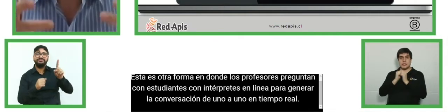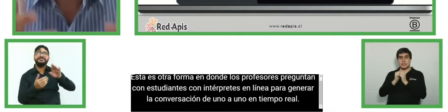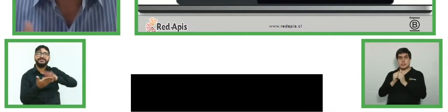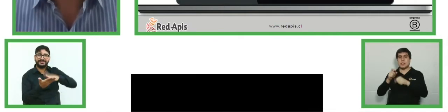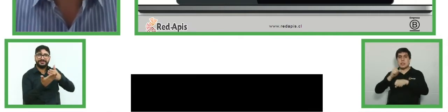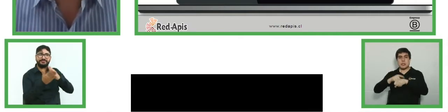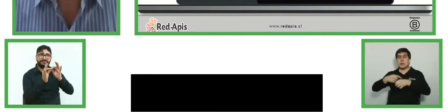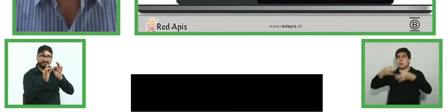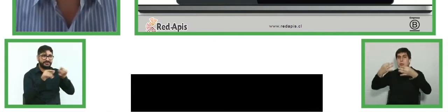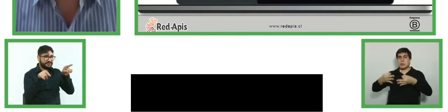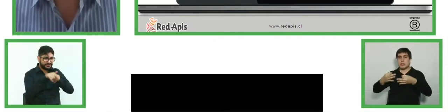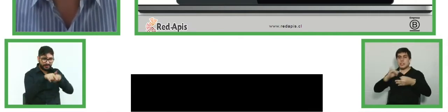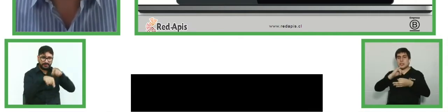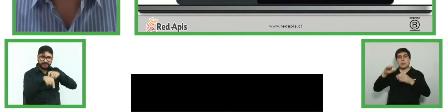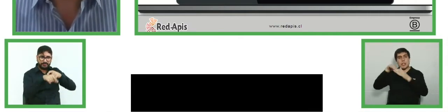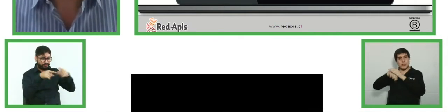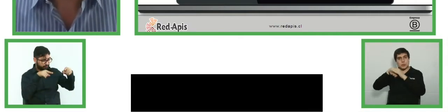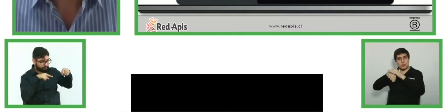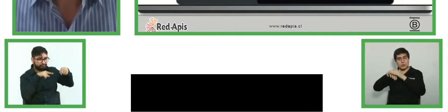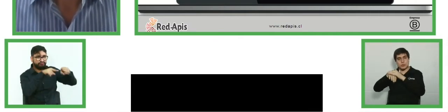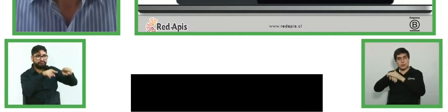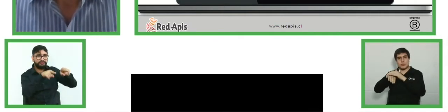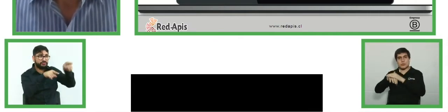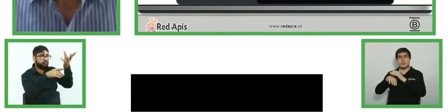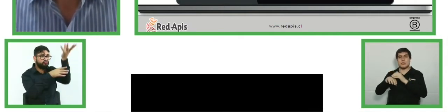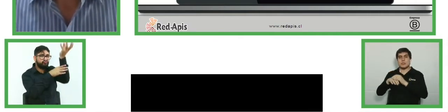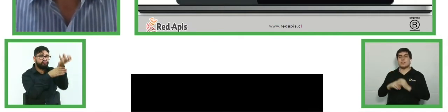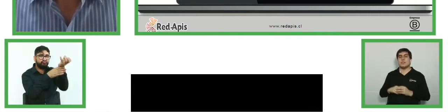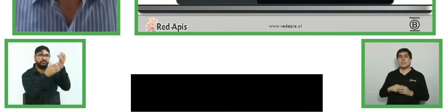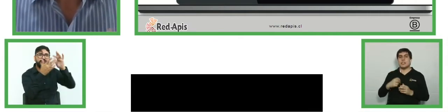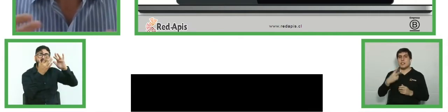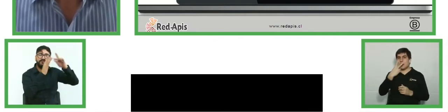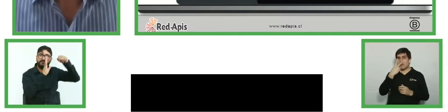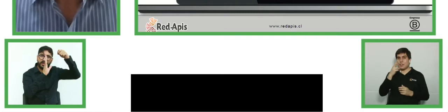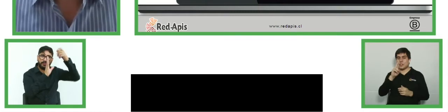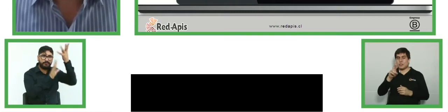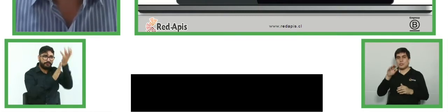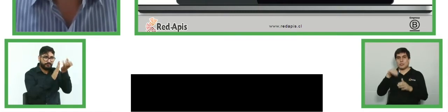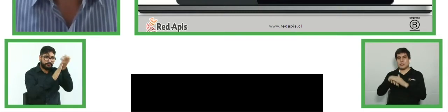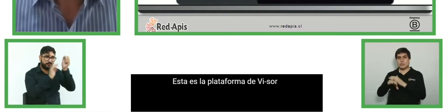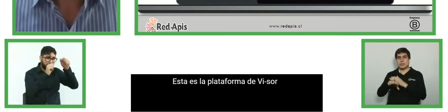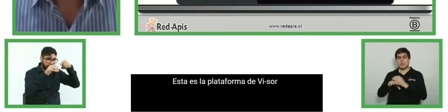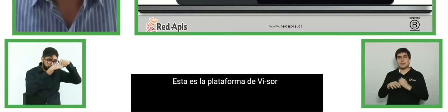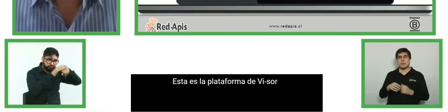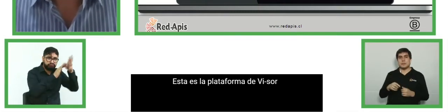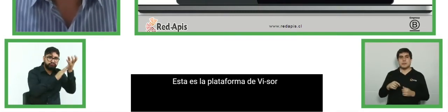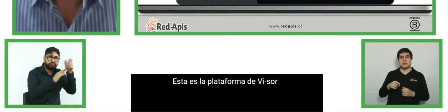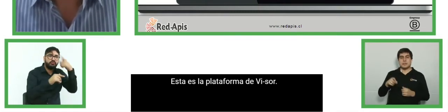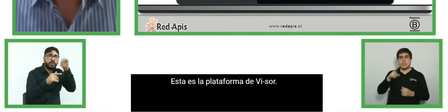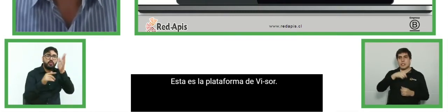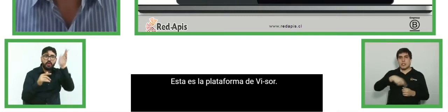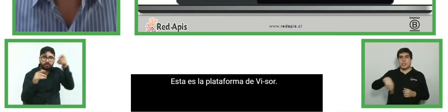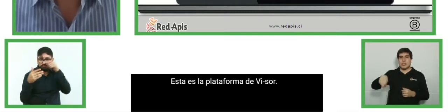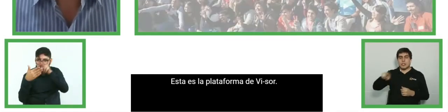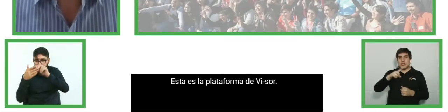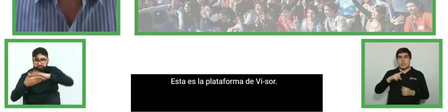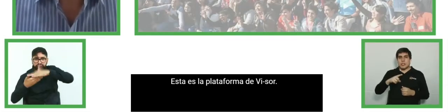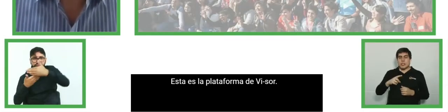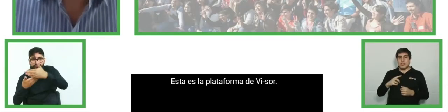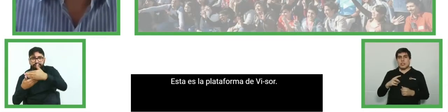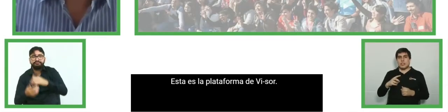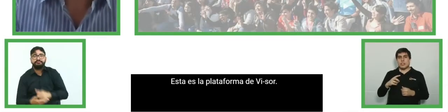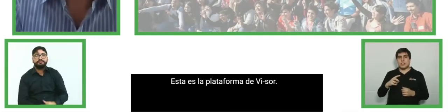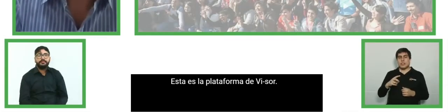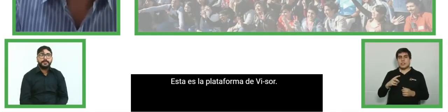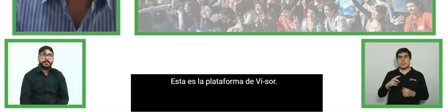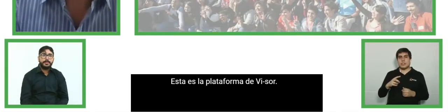esto va quedando registrado en la misma plataforma. ¿Qué medición tenemos hasta ahora? La siguiente, por favor. Bueno, llevamos en